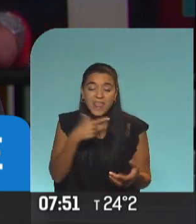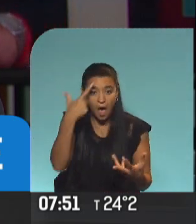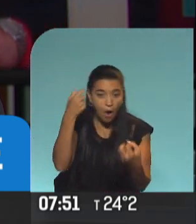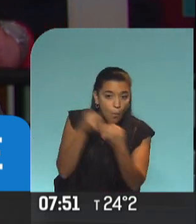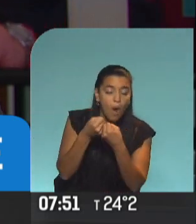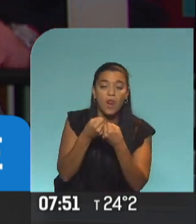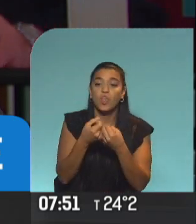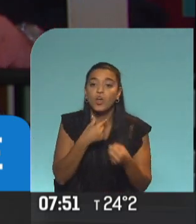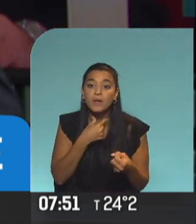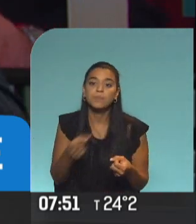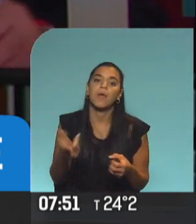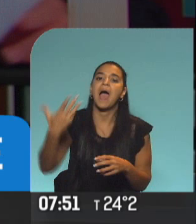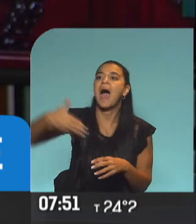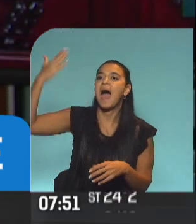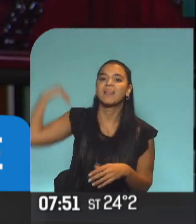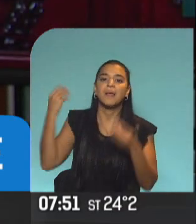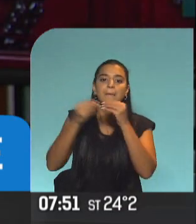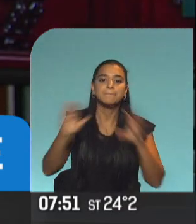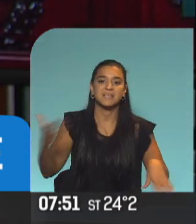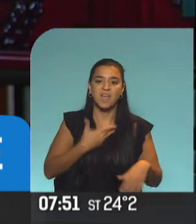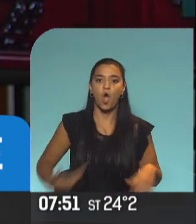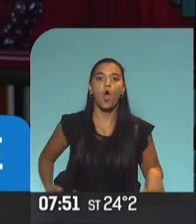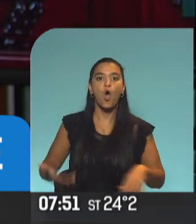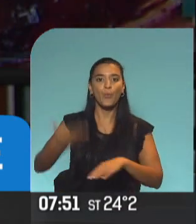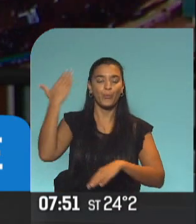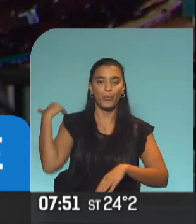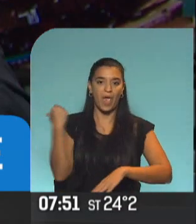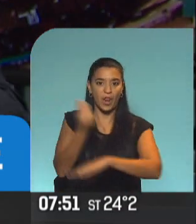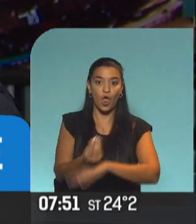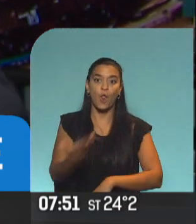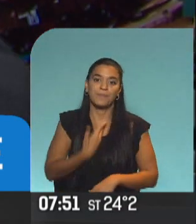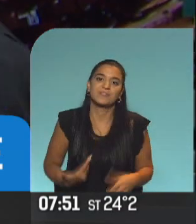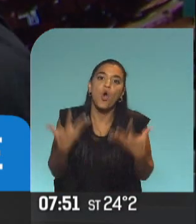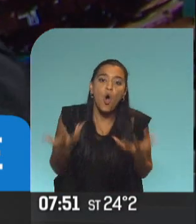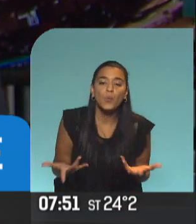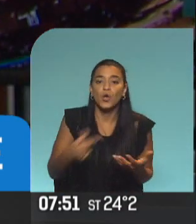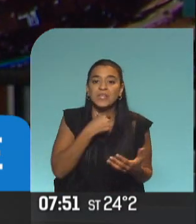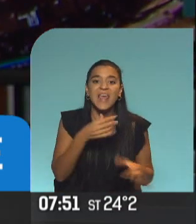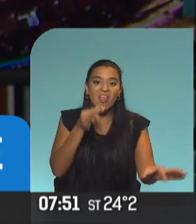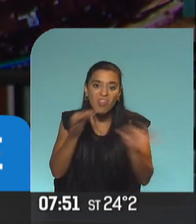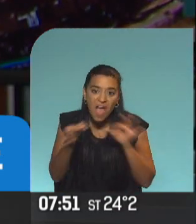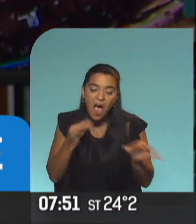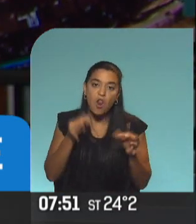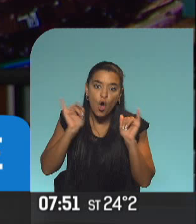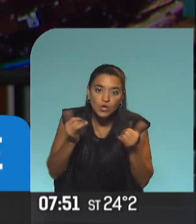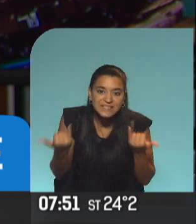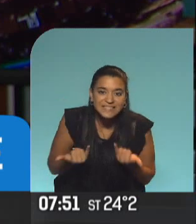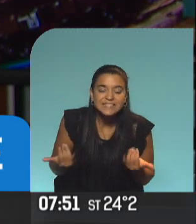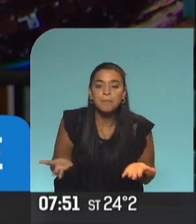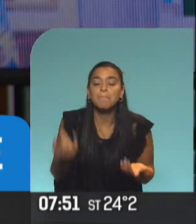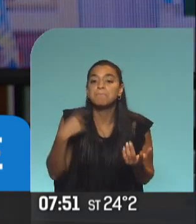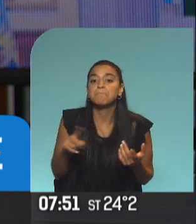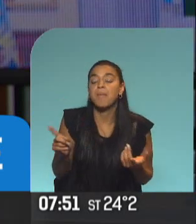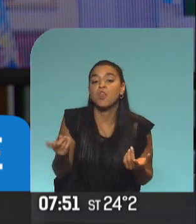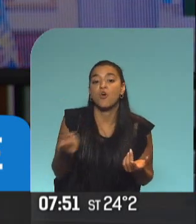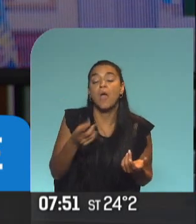discurso adecuado para iniciar gestiones en el primer momento de gobierno, es lógico que un presidente quiera establecer un nivel de diálogo muy amplio, sea acotado.